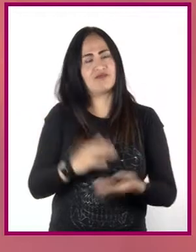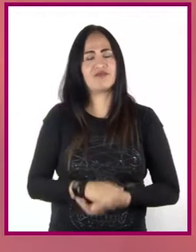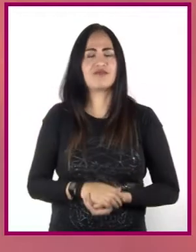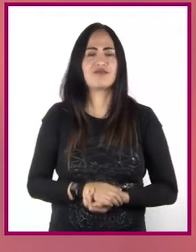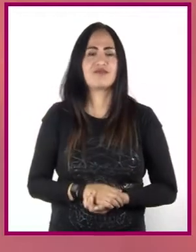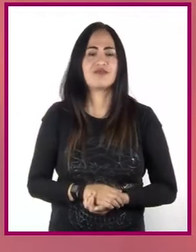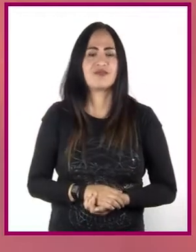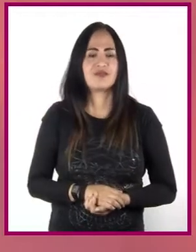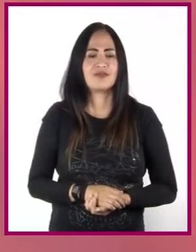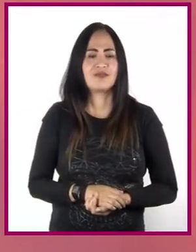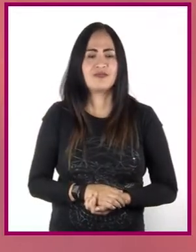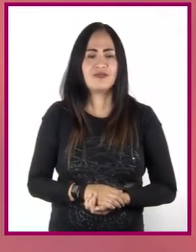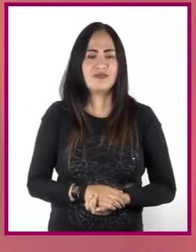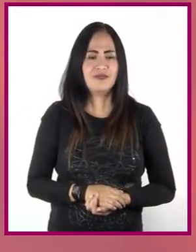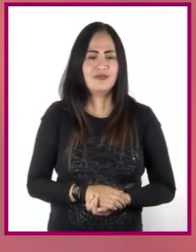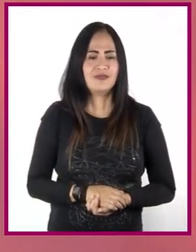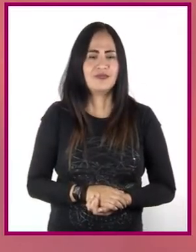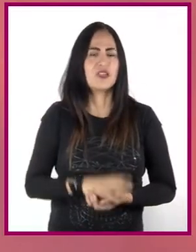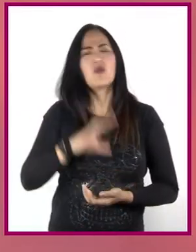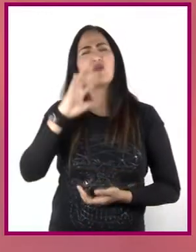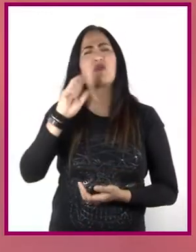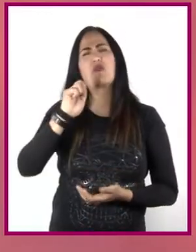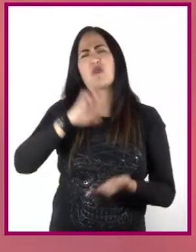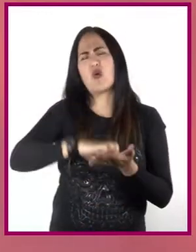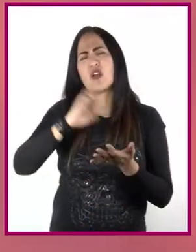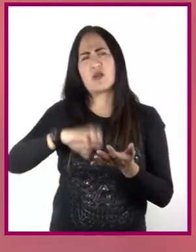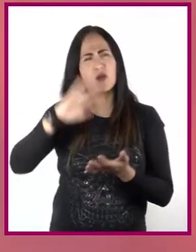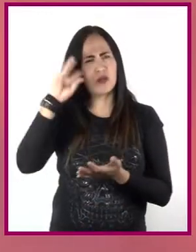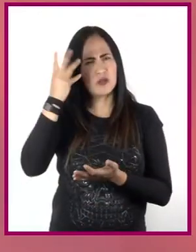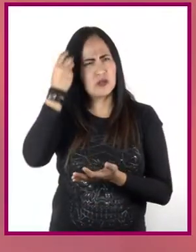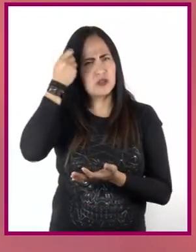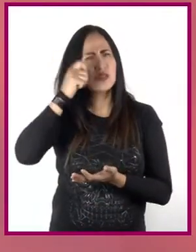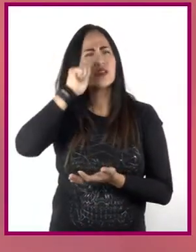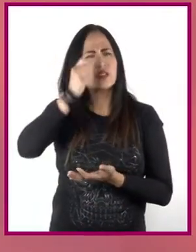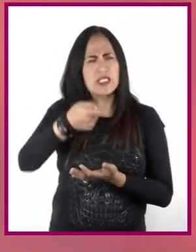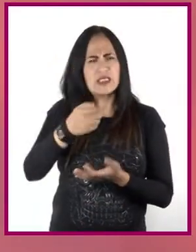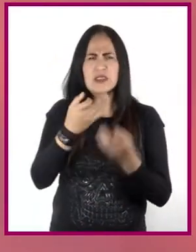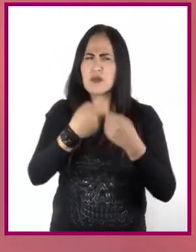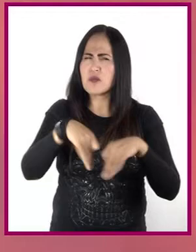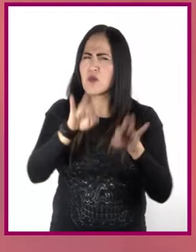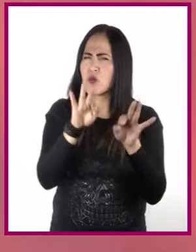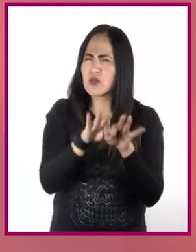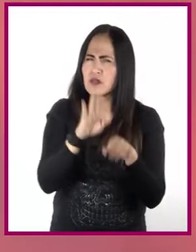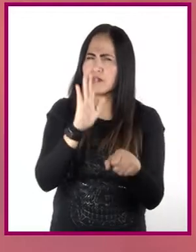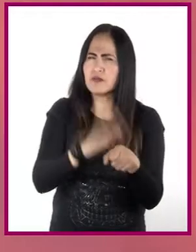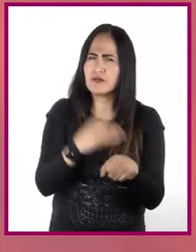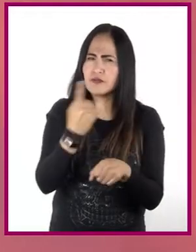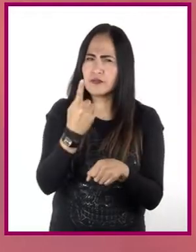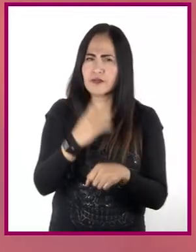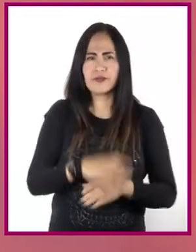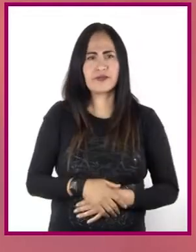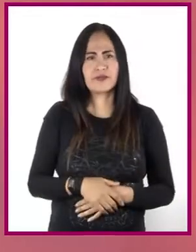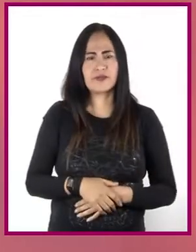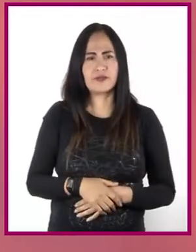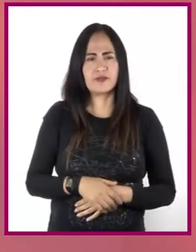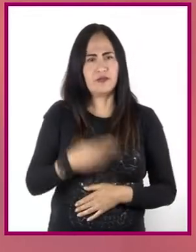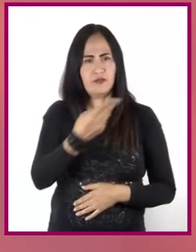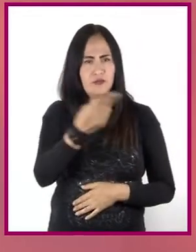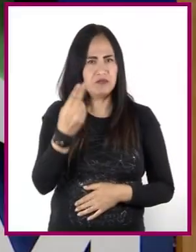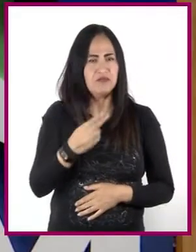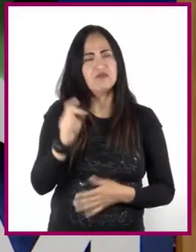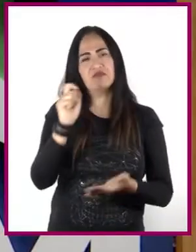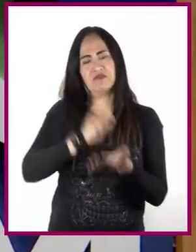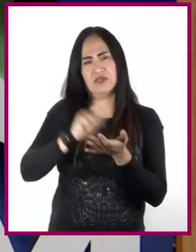ser algo como, ¿qué es la tecnología y por qué es tan importante? Aquí pueden abordar